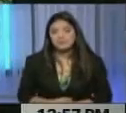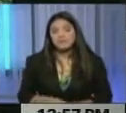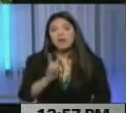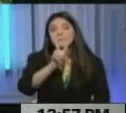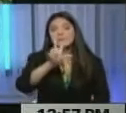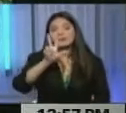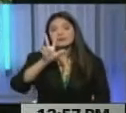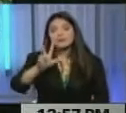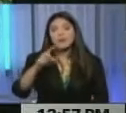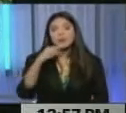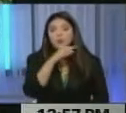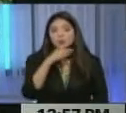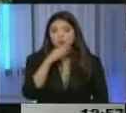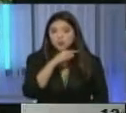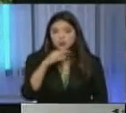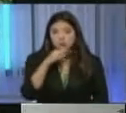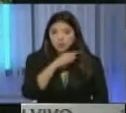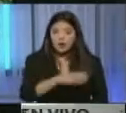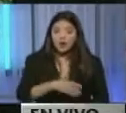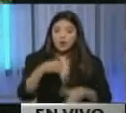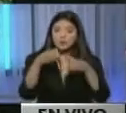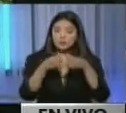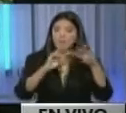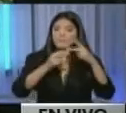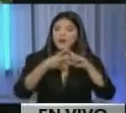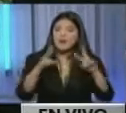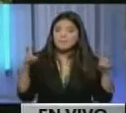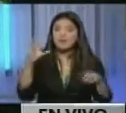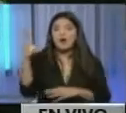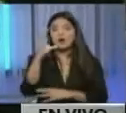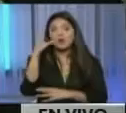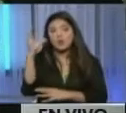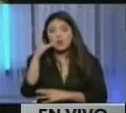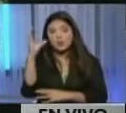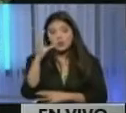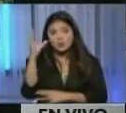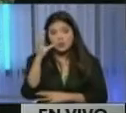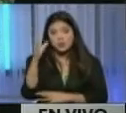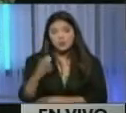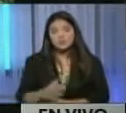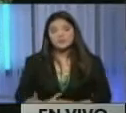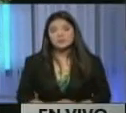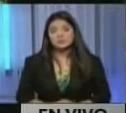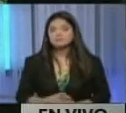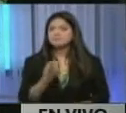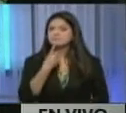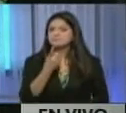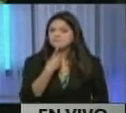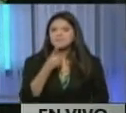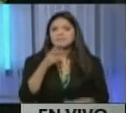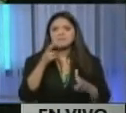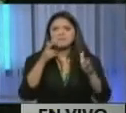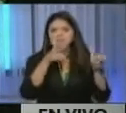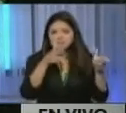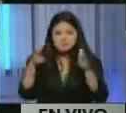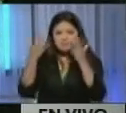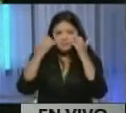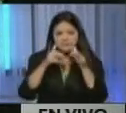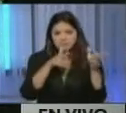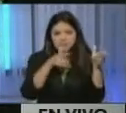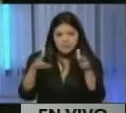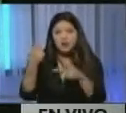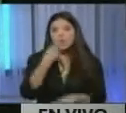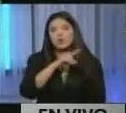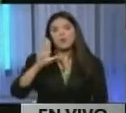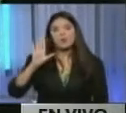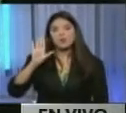de octubre, el alto comisionado para la paz de Colombia, Sergio Jaramillo, declara que las FARC se comprometieron a entregar